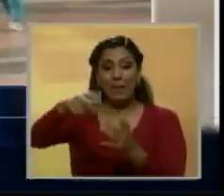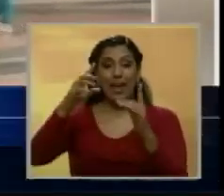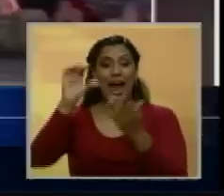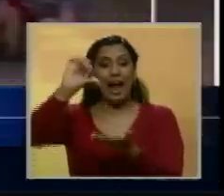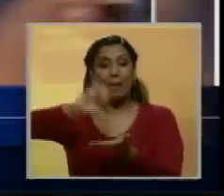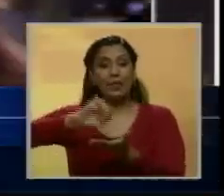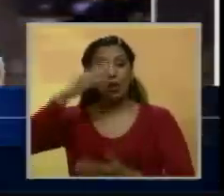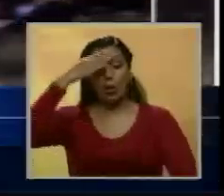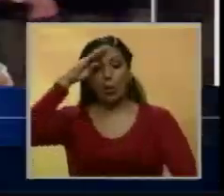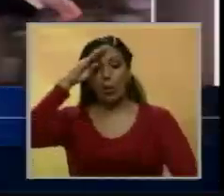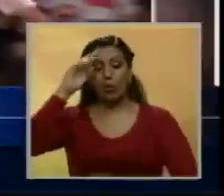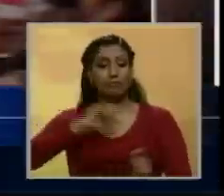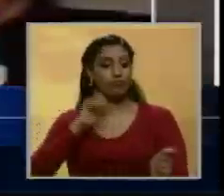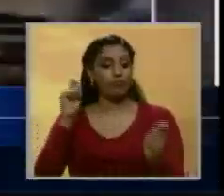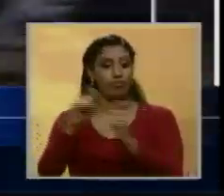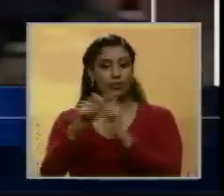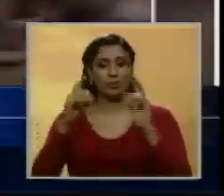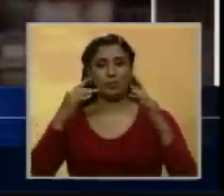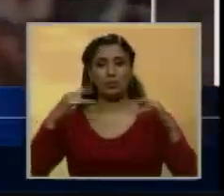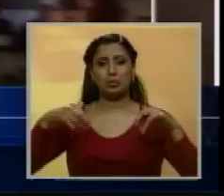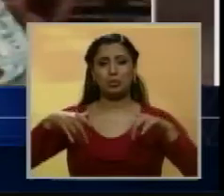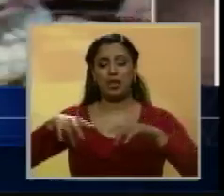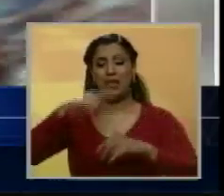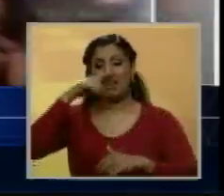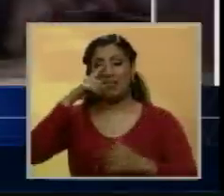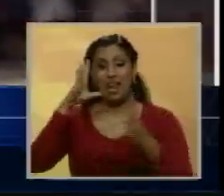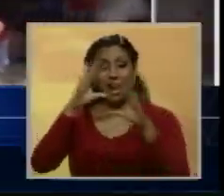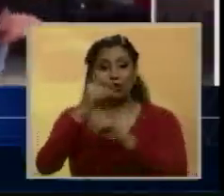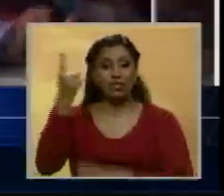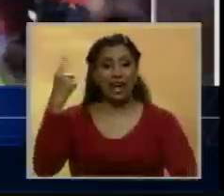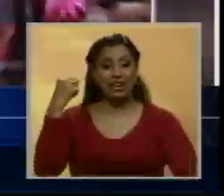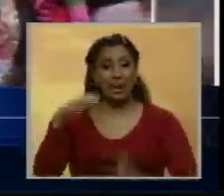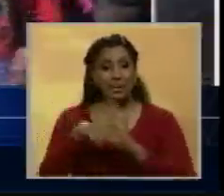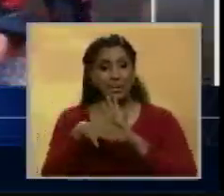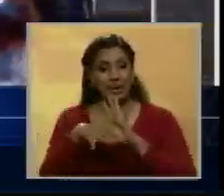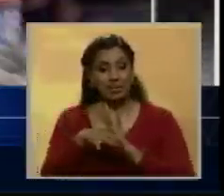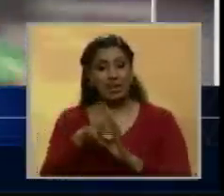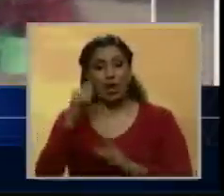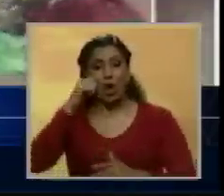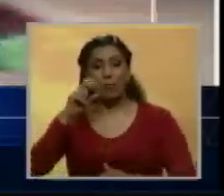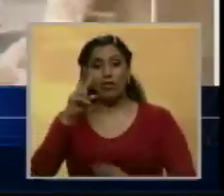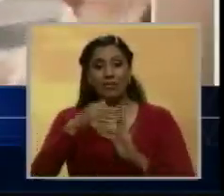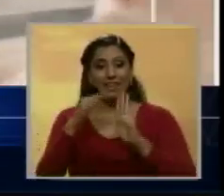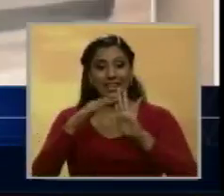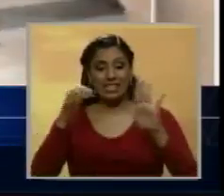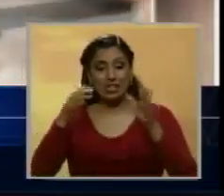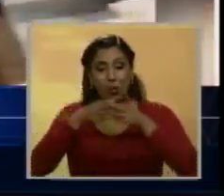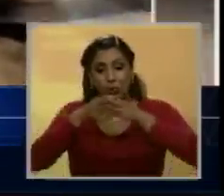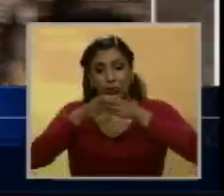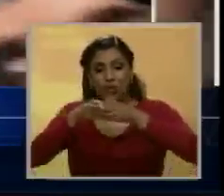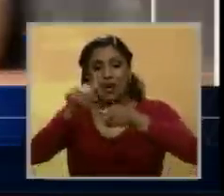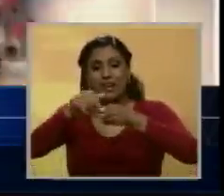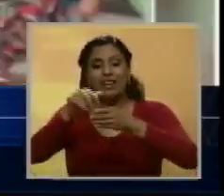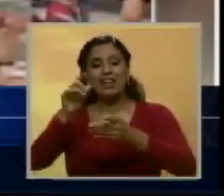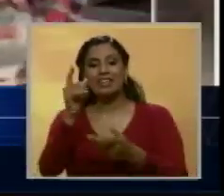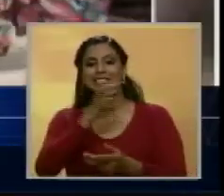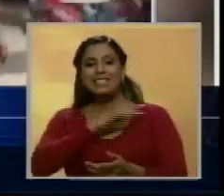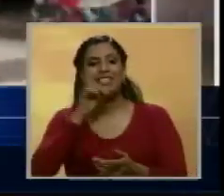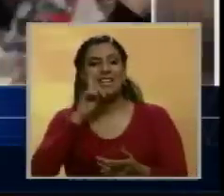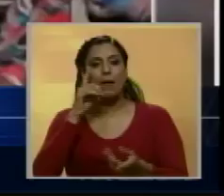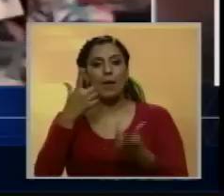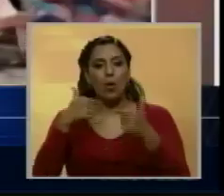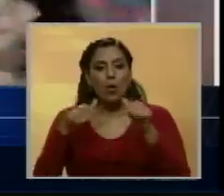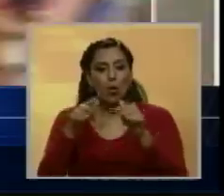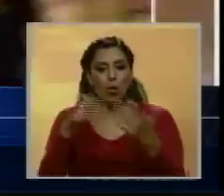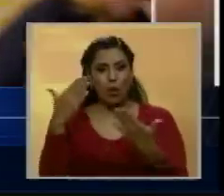capital de Cuba, se convirtió en pasarela la noche de este martes. Crucero 2016 es el nombre de la colección creada por